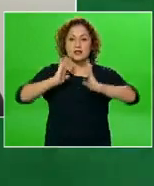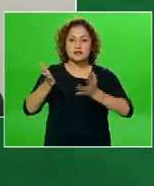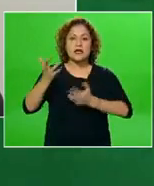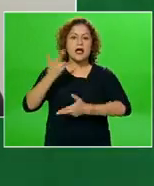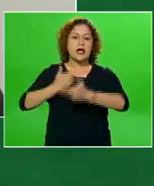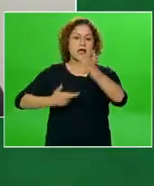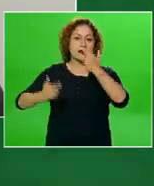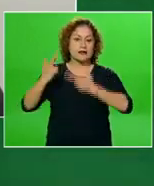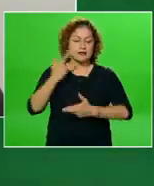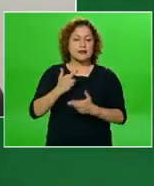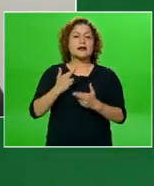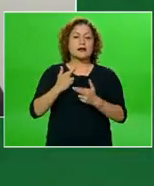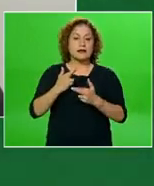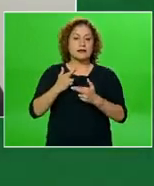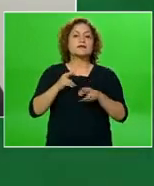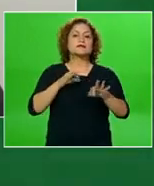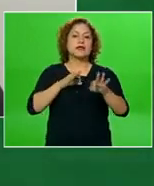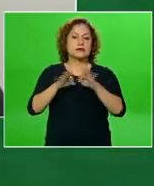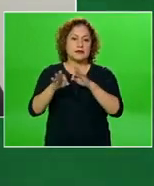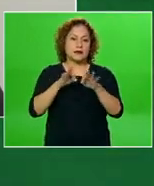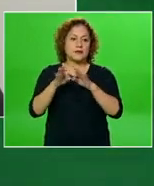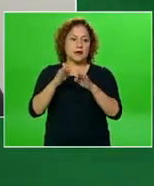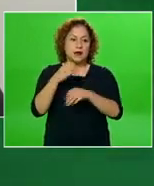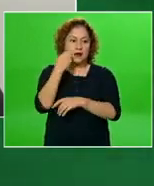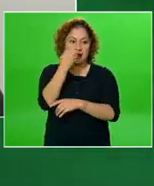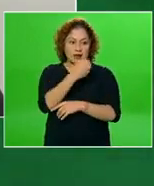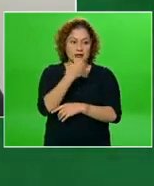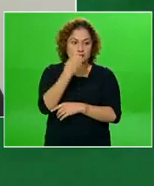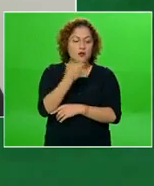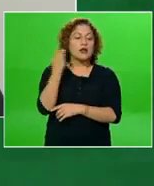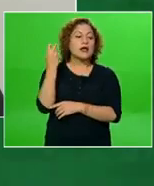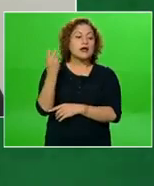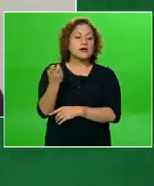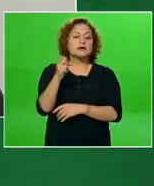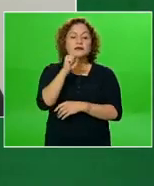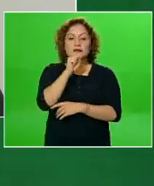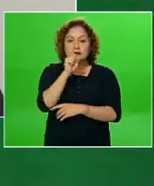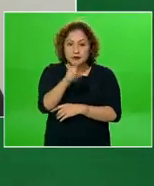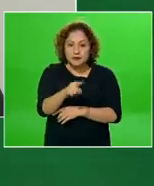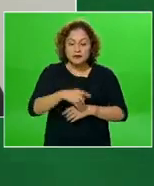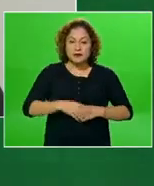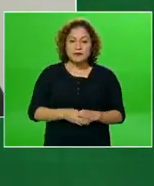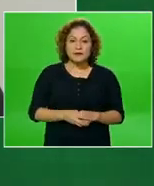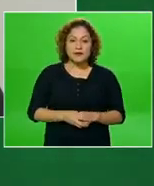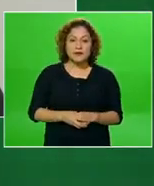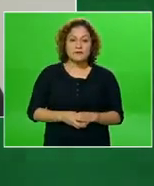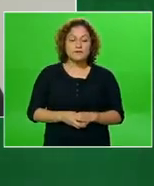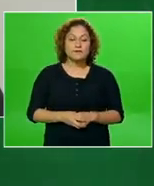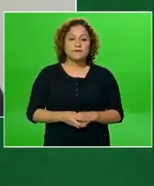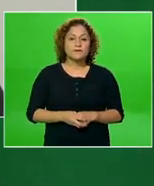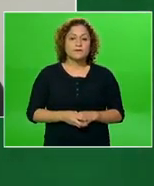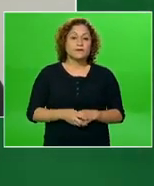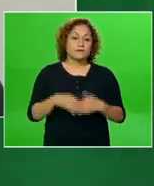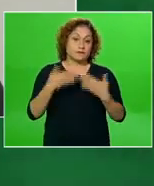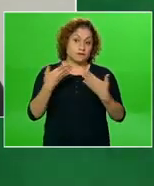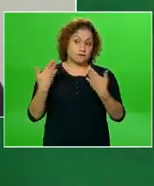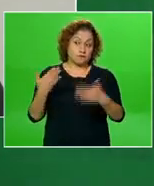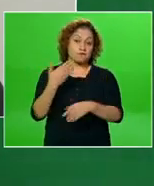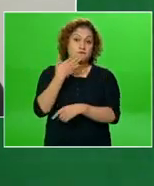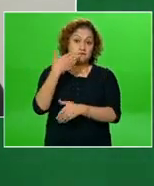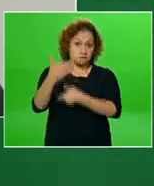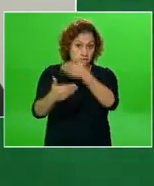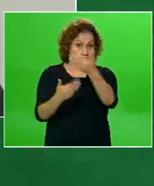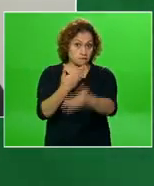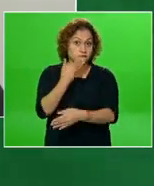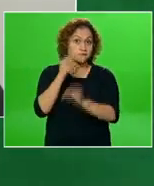actividad de manera de manera presencial es importante además comentarles ha ido hasta el momento y muy muy bien